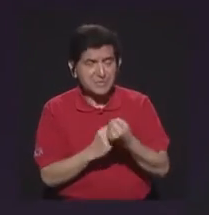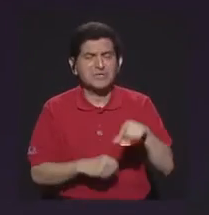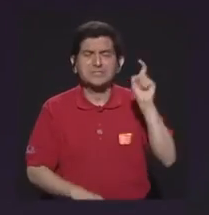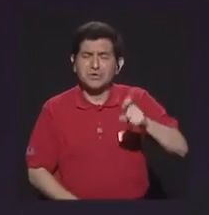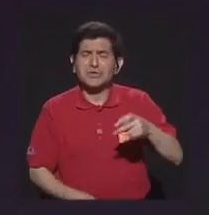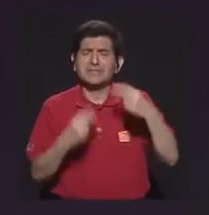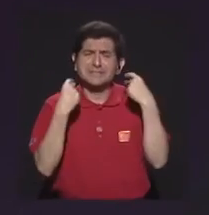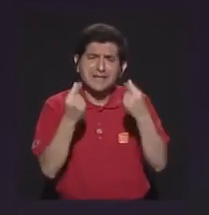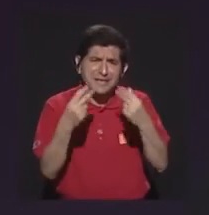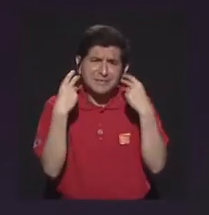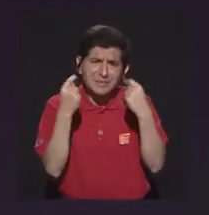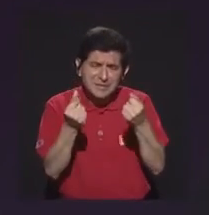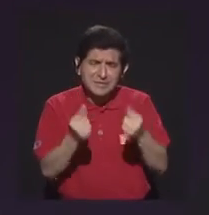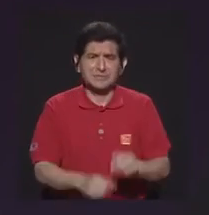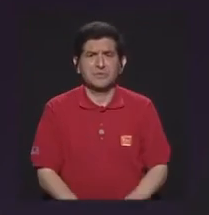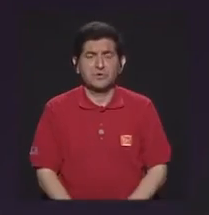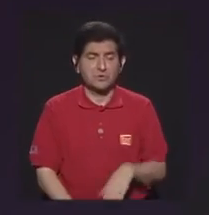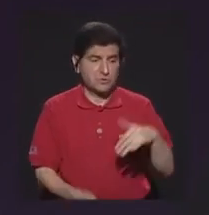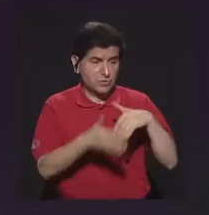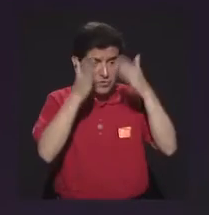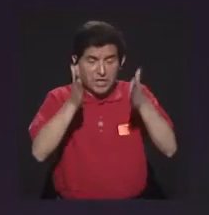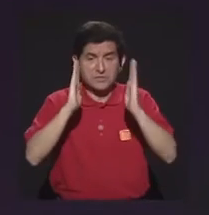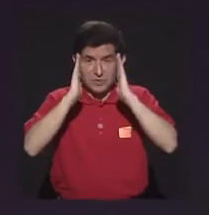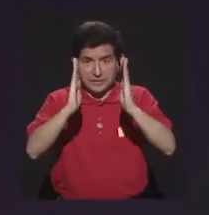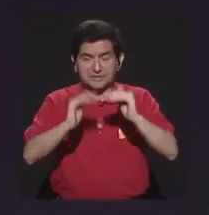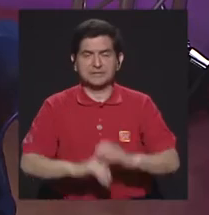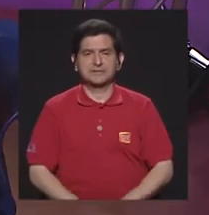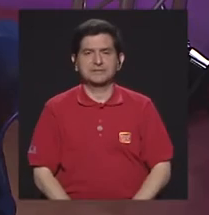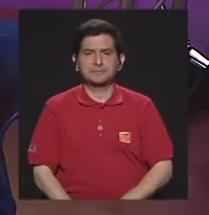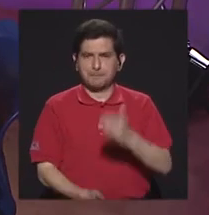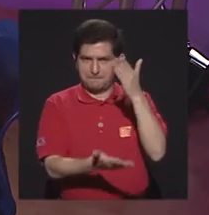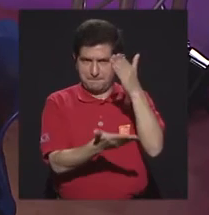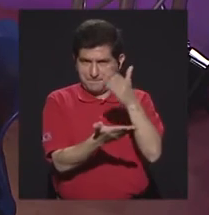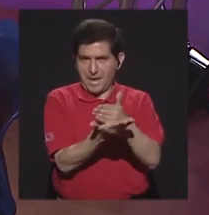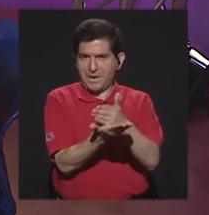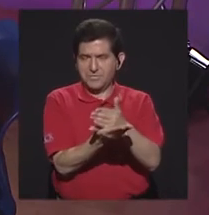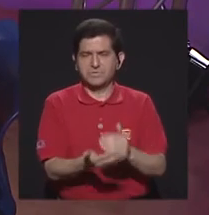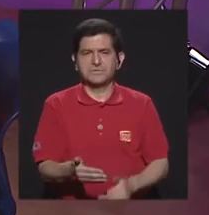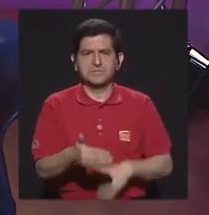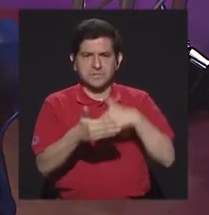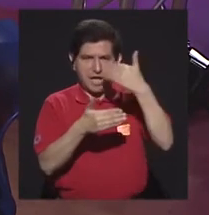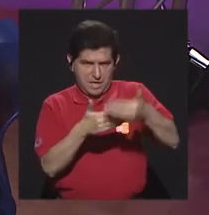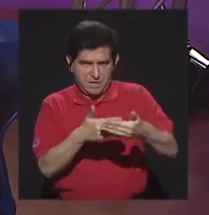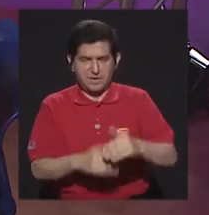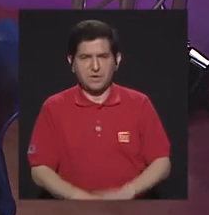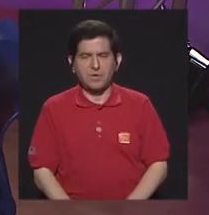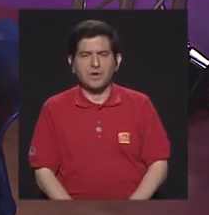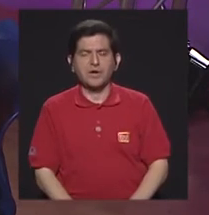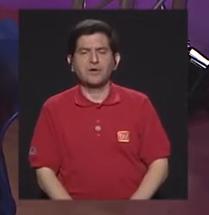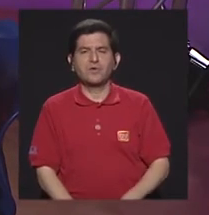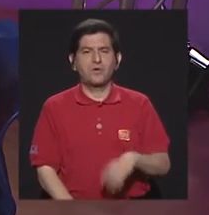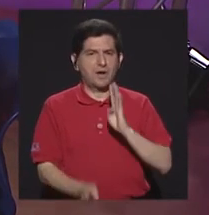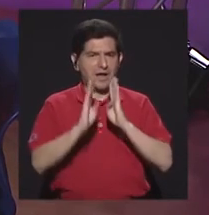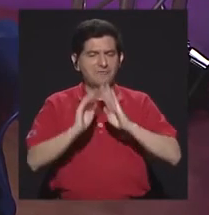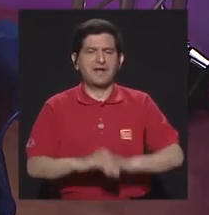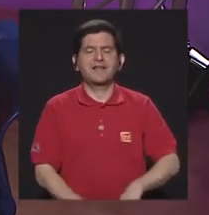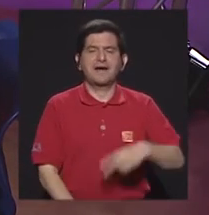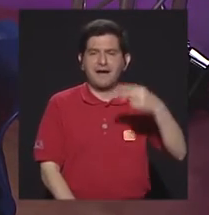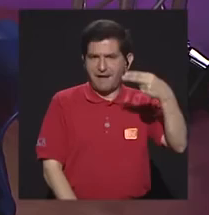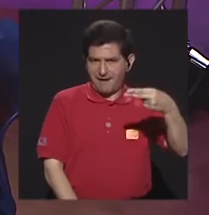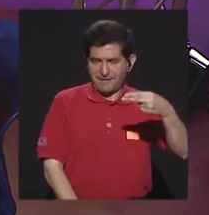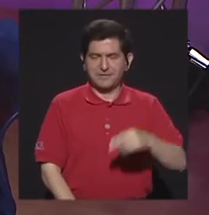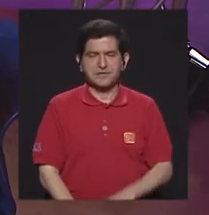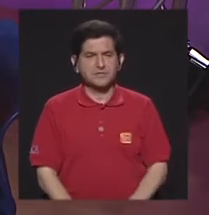urgente y que es necesaria para nuestros estudiantes. Vamos a ir a un corte y vamos a volver con Anderson. Quiero que